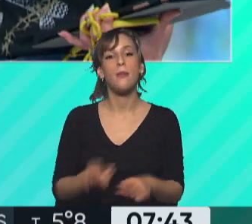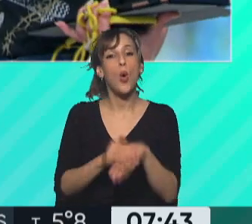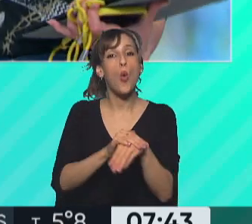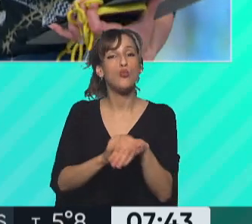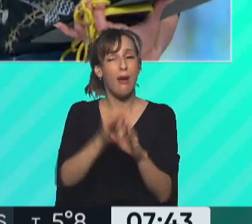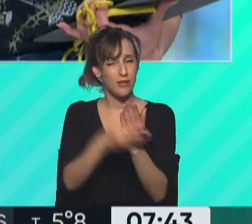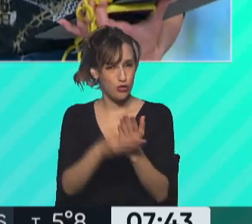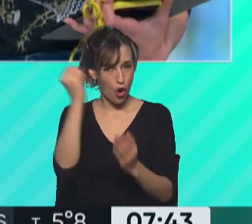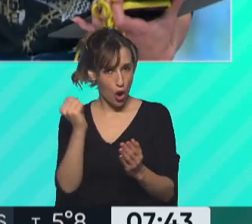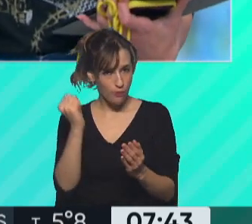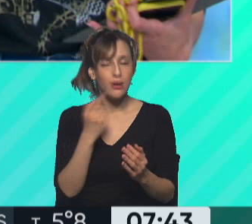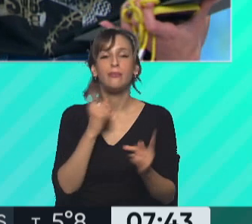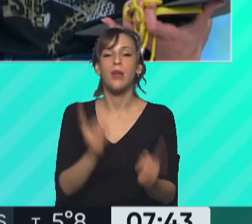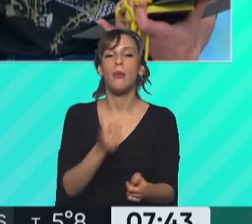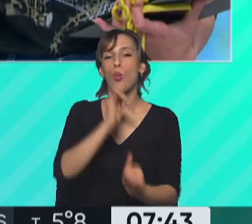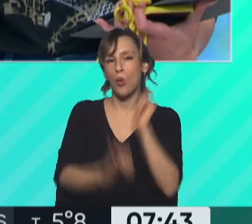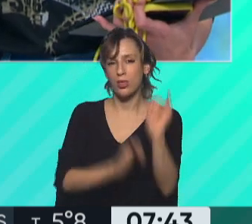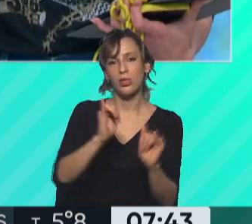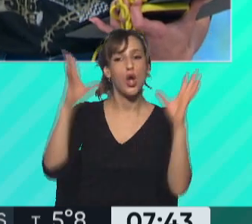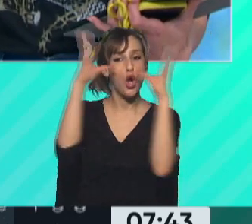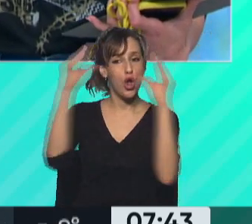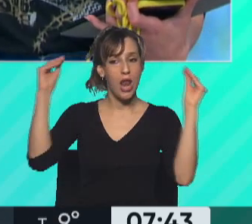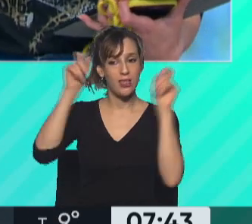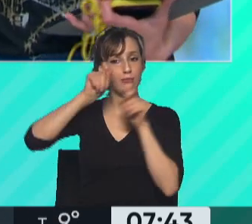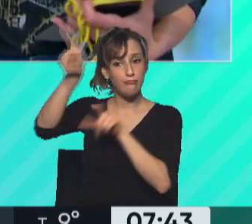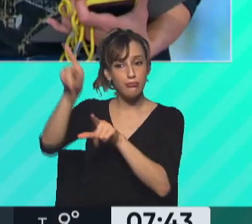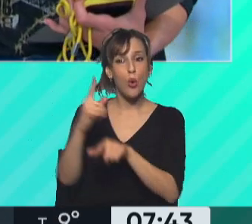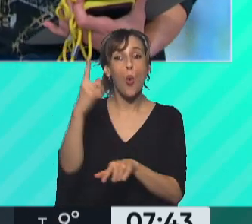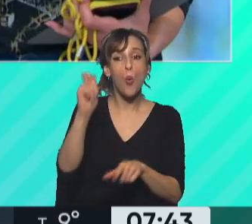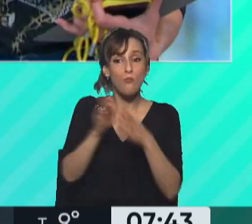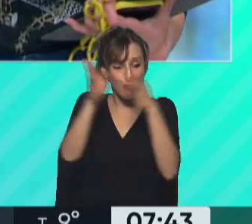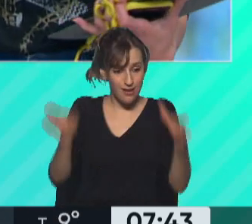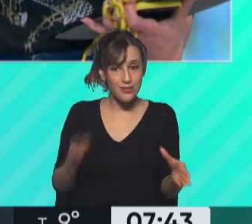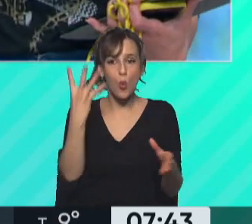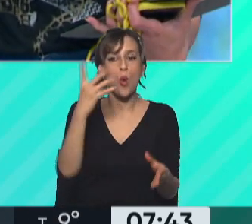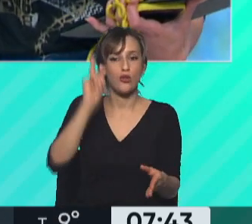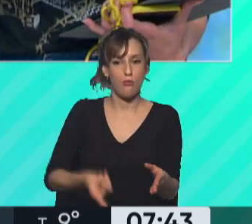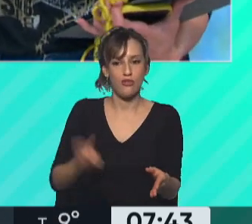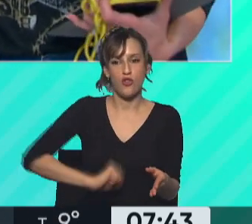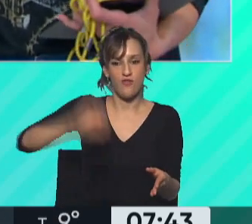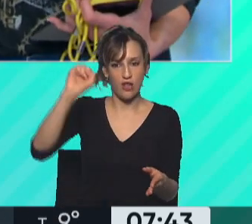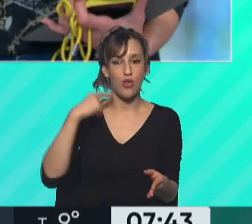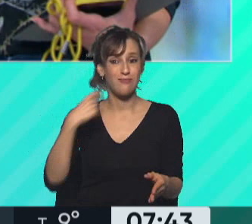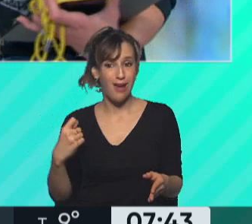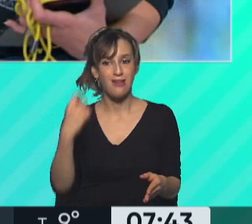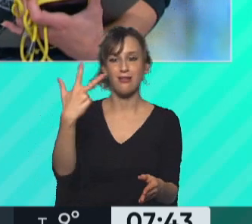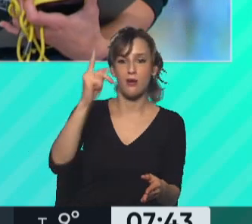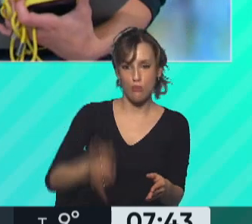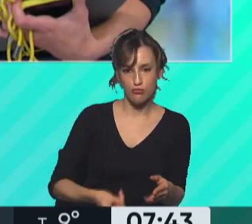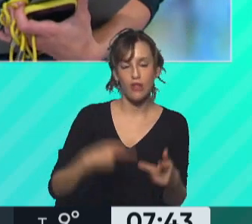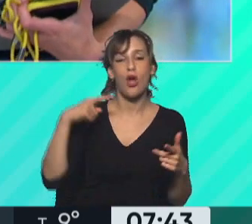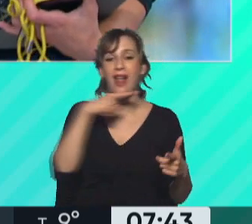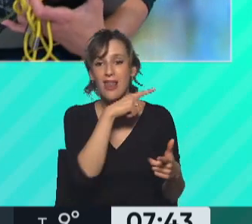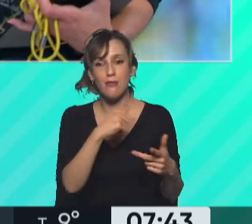datos, por ejemplo, en Holanda la inflación en un mes 4%. España 3, Alemania